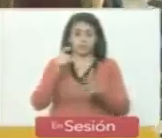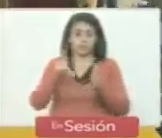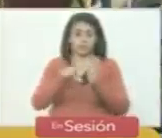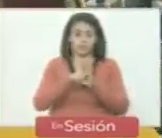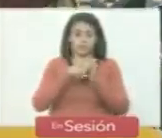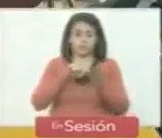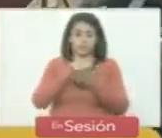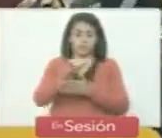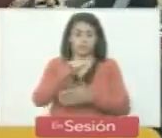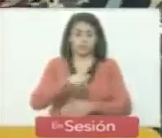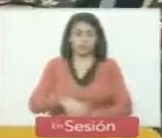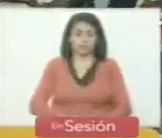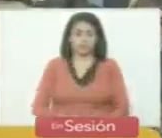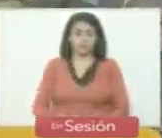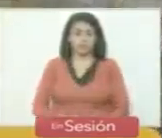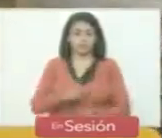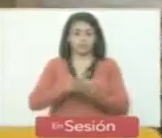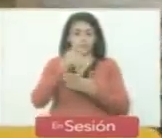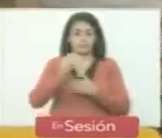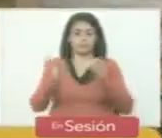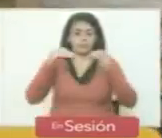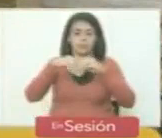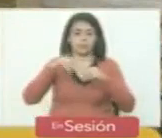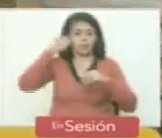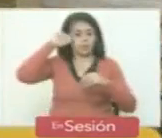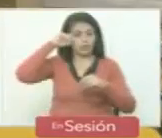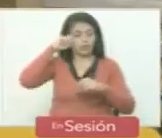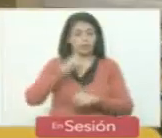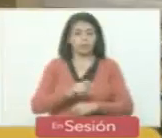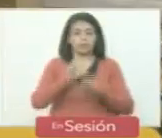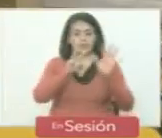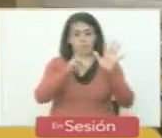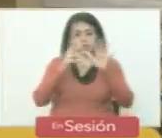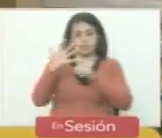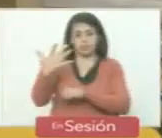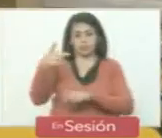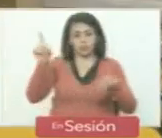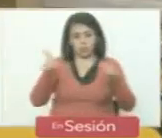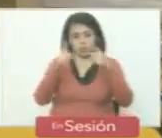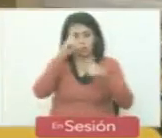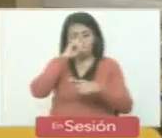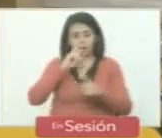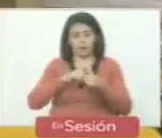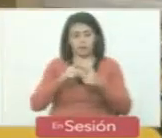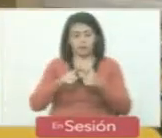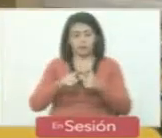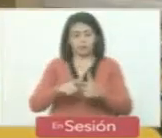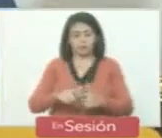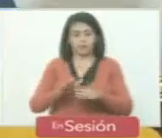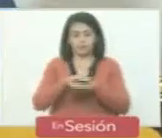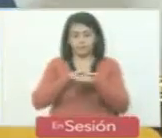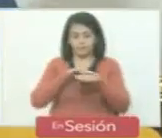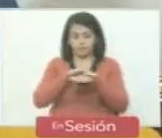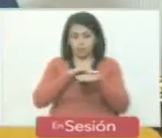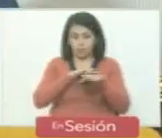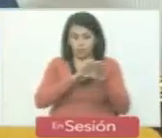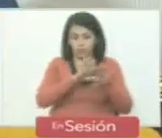avión secuestrado. Proyecto de acuerdo en conmemoración al 85 aniversario. Perdón,